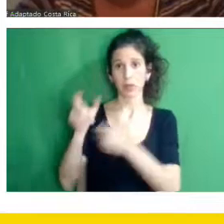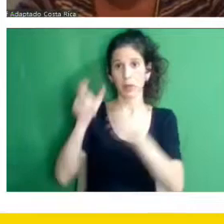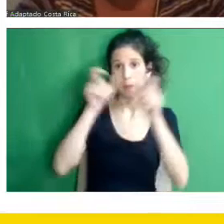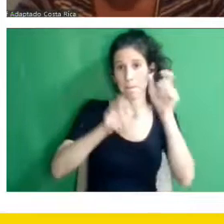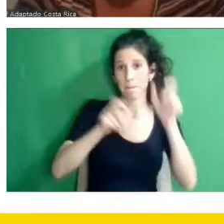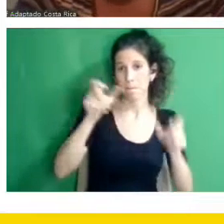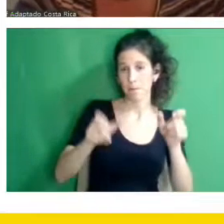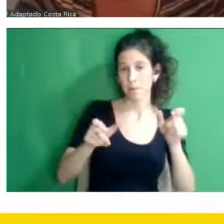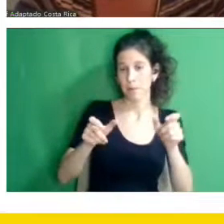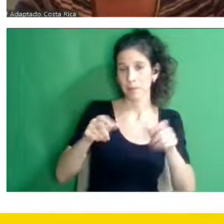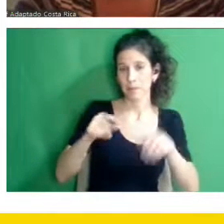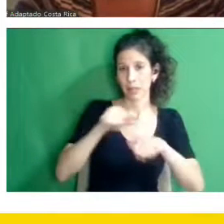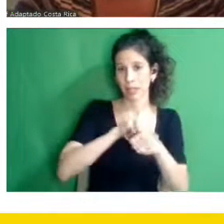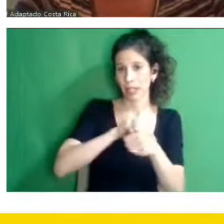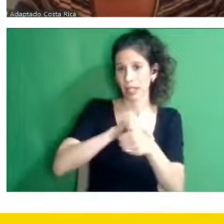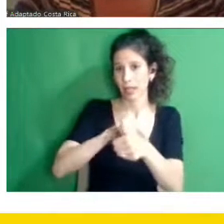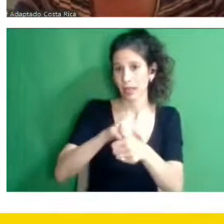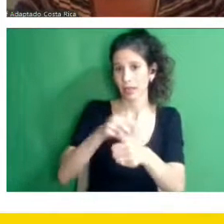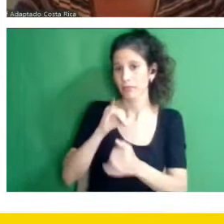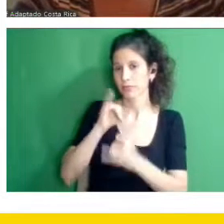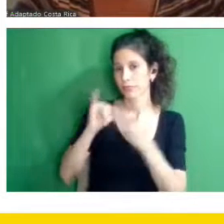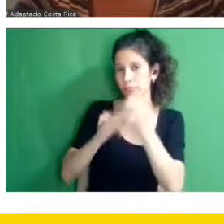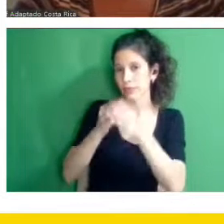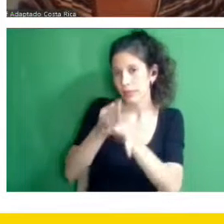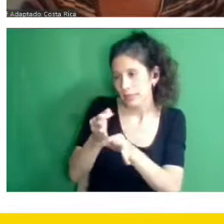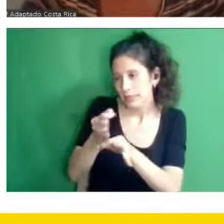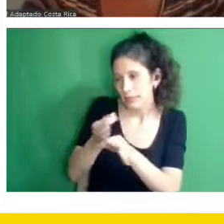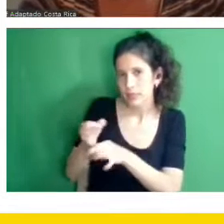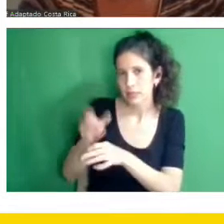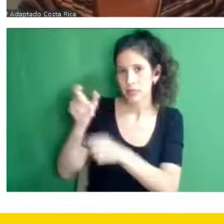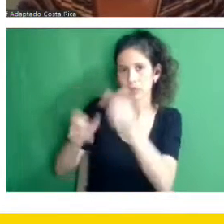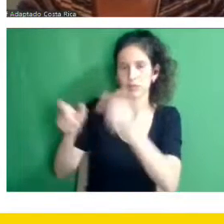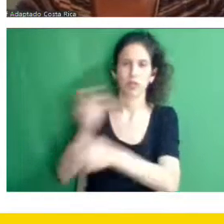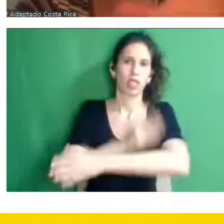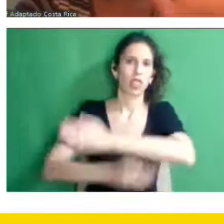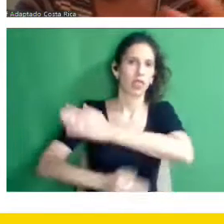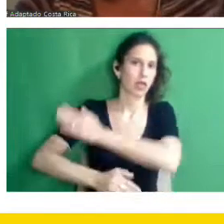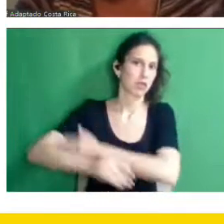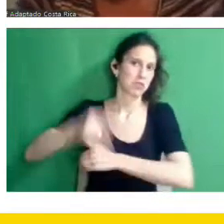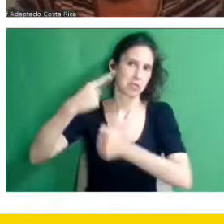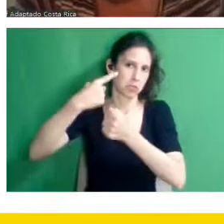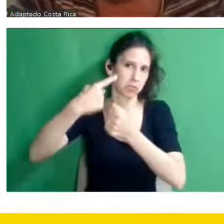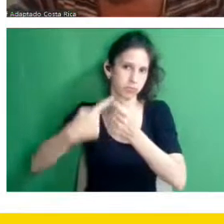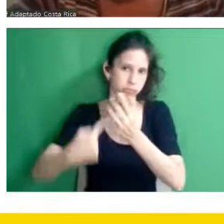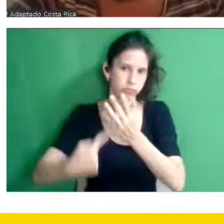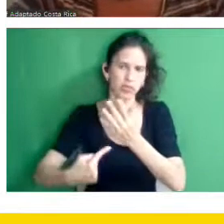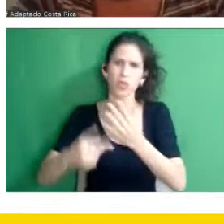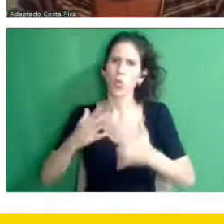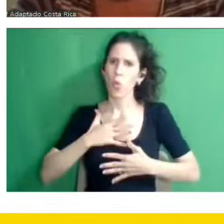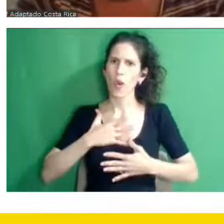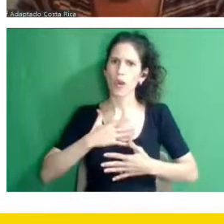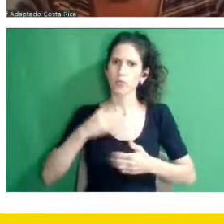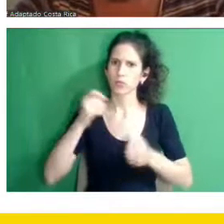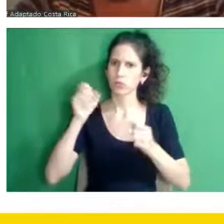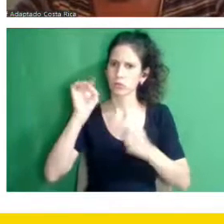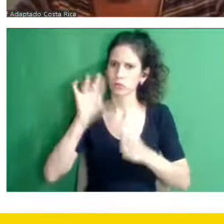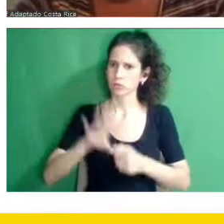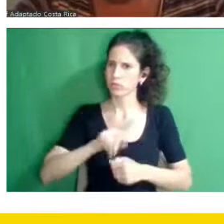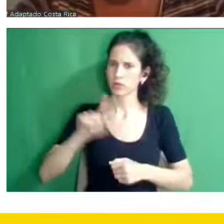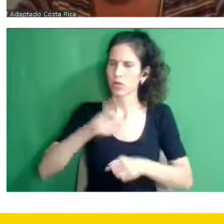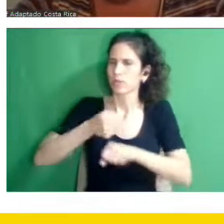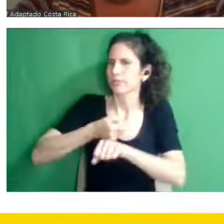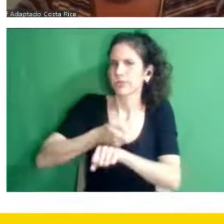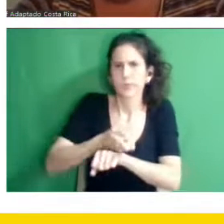de discapacidad. Aquí no solamente trabajamos con discapacidades físicas, que son las que forman parte